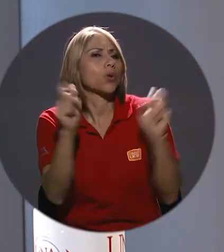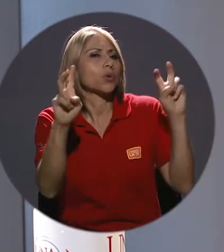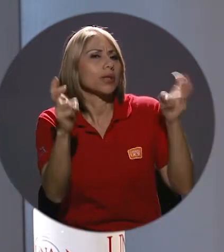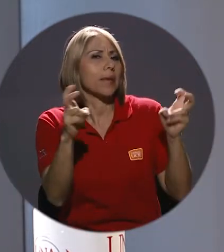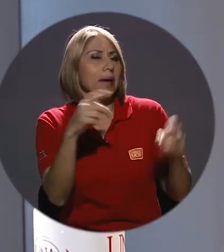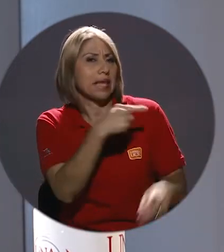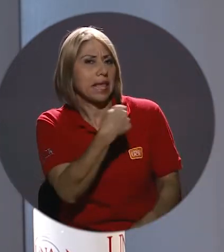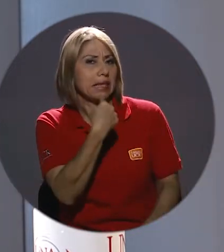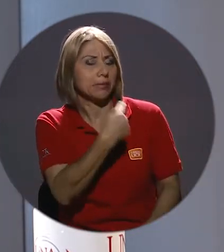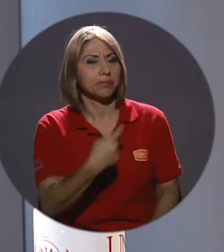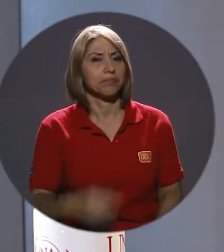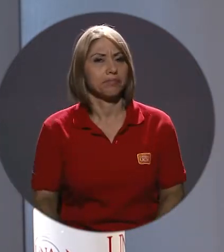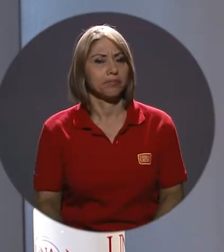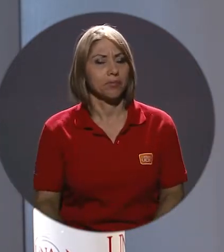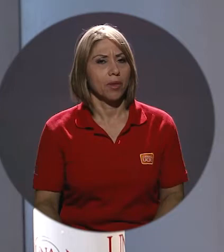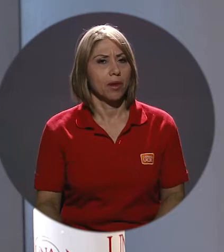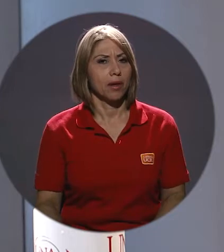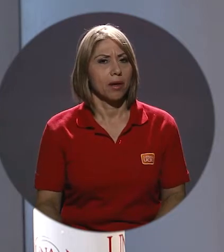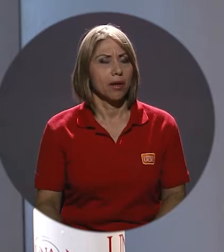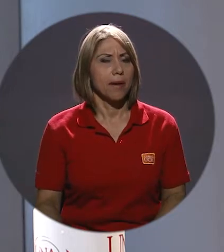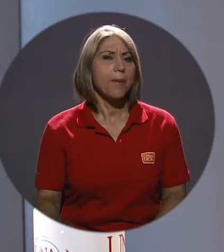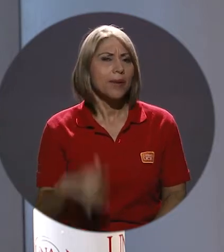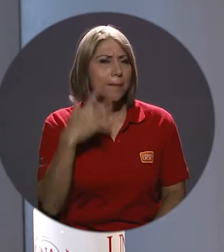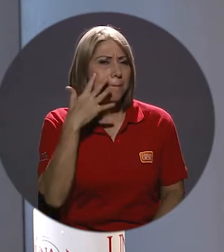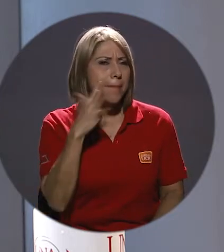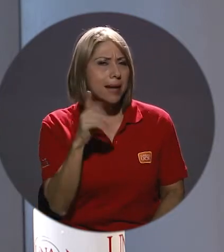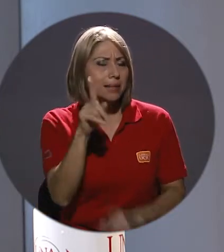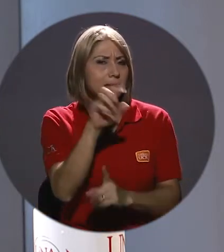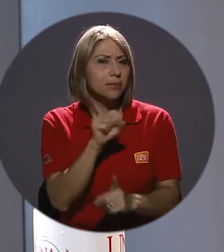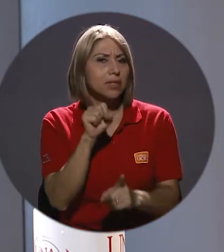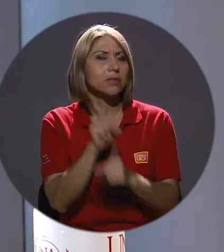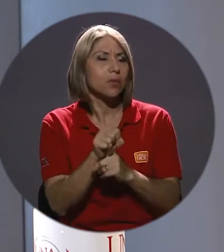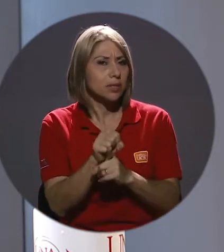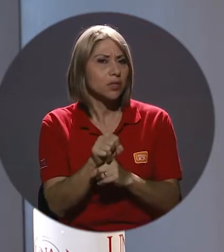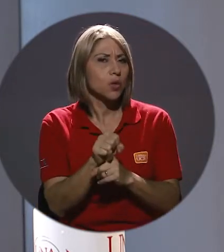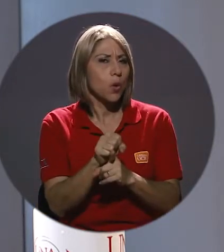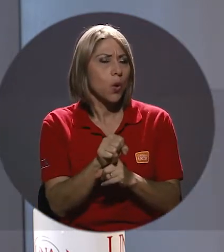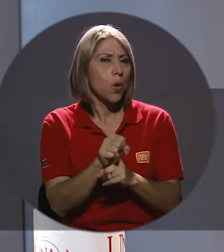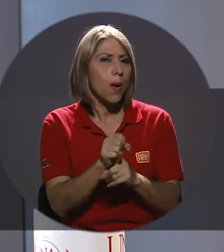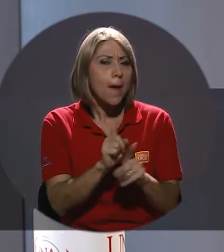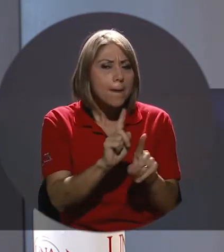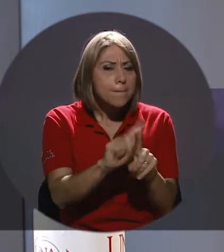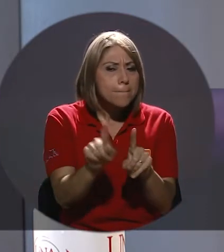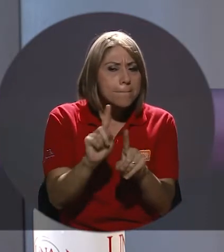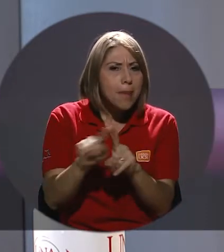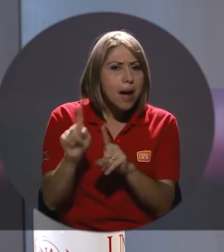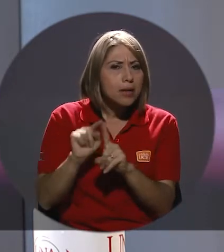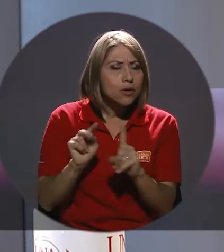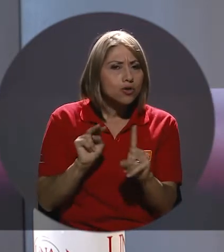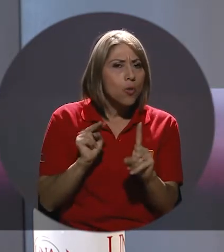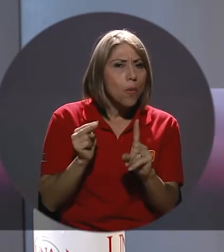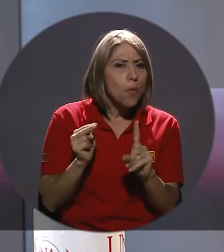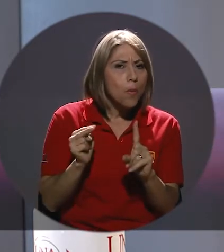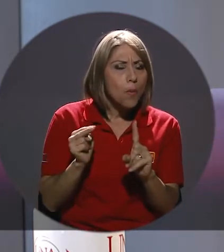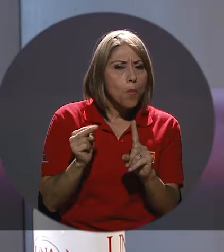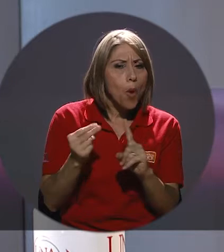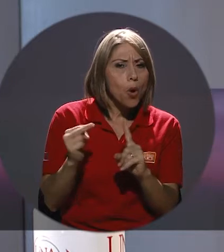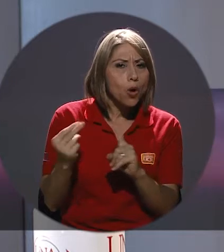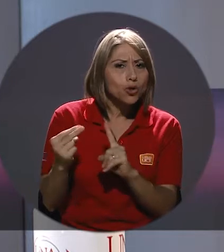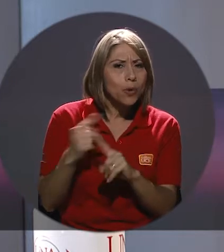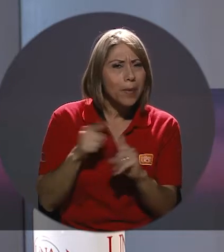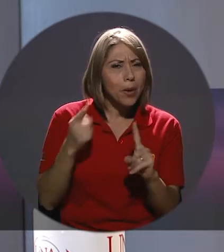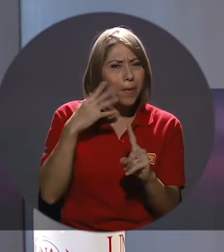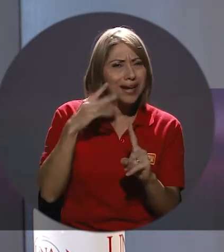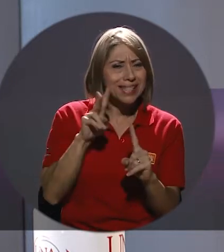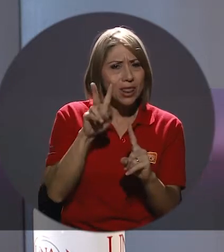inicio, porque parece que tuviéramos como una situación que tiene varios polos, pero hay dos que están como opuestos.